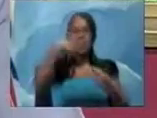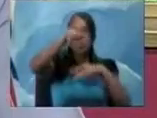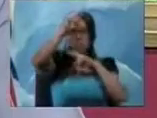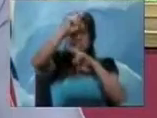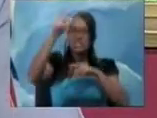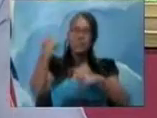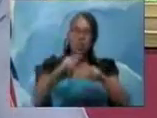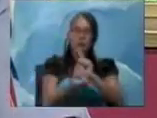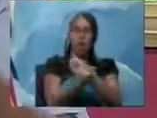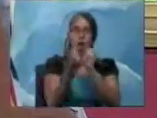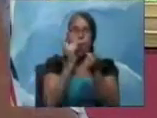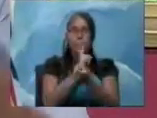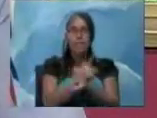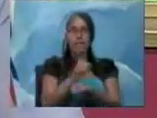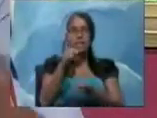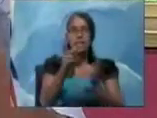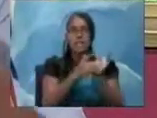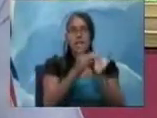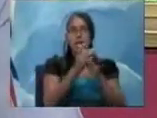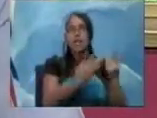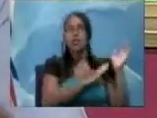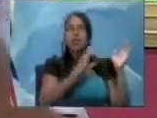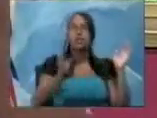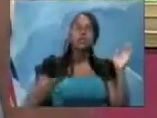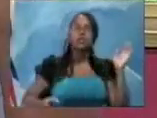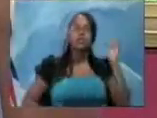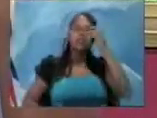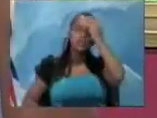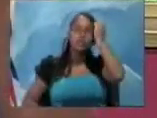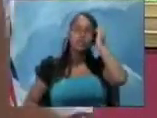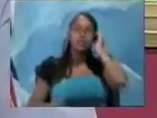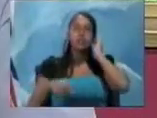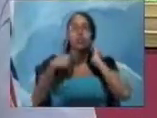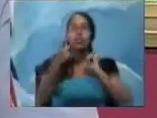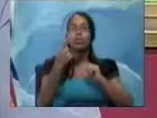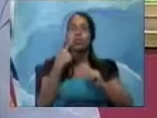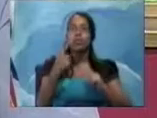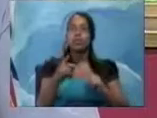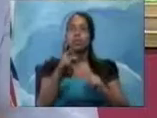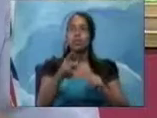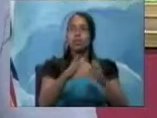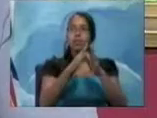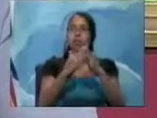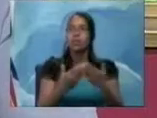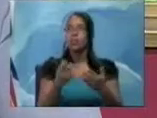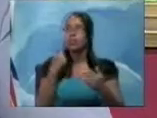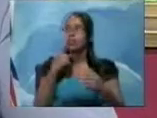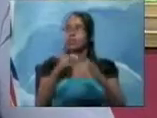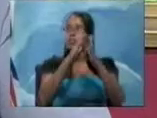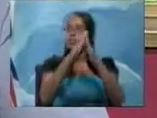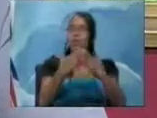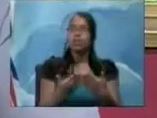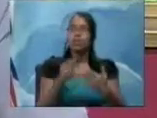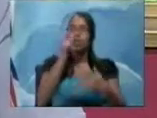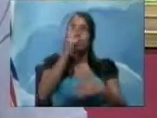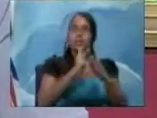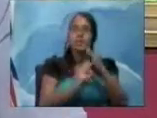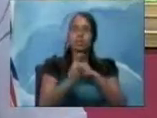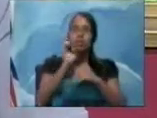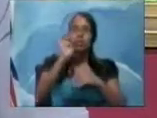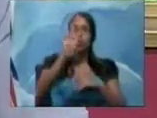que convertirse a Jesús de Nazaret y cuando le dijo esas palabras dice la Biblia el versículo